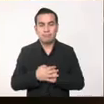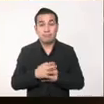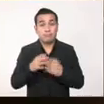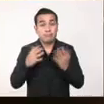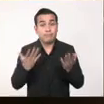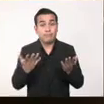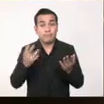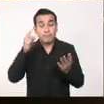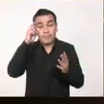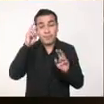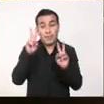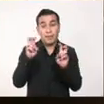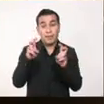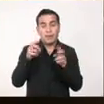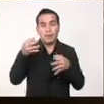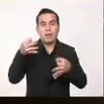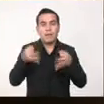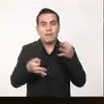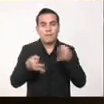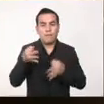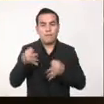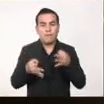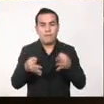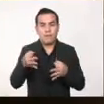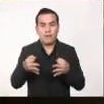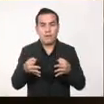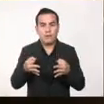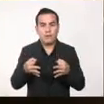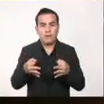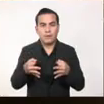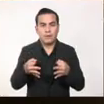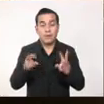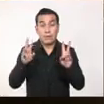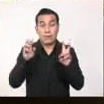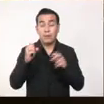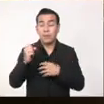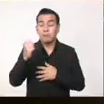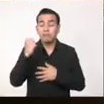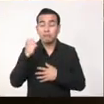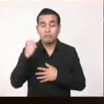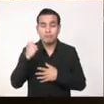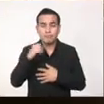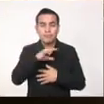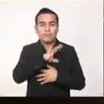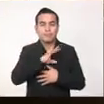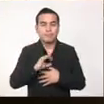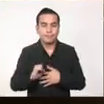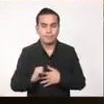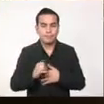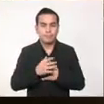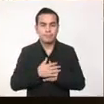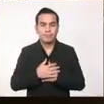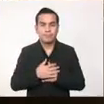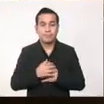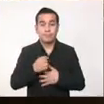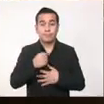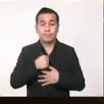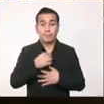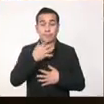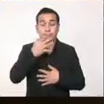Más allá de los temas jurídicos, que son ciertamente importantes, ¿no? Yo